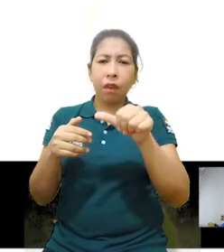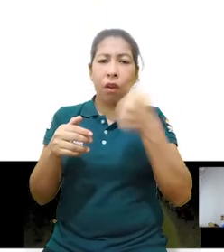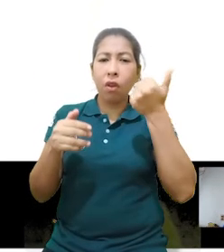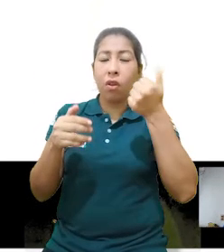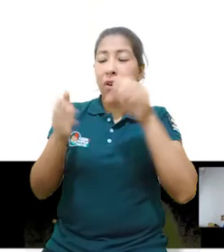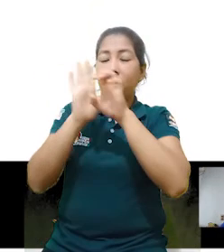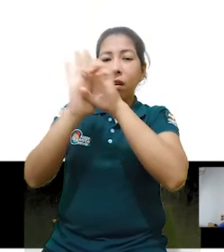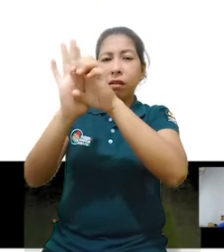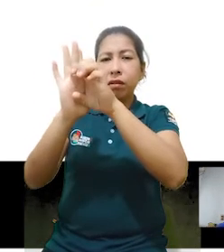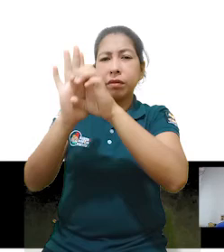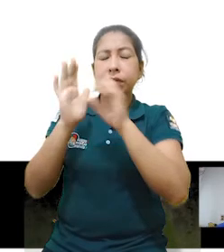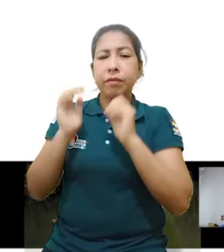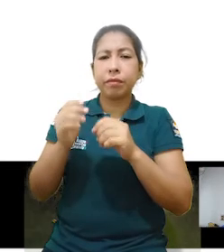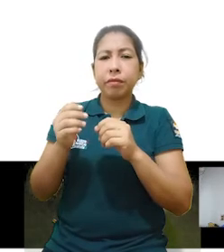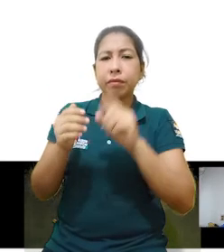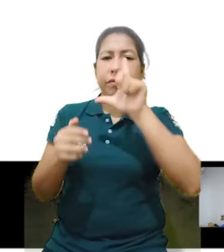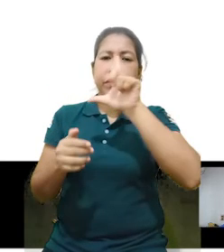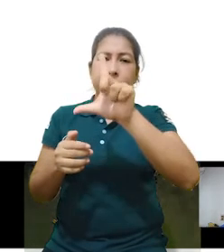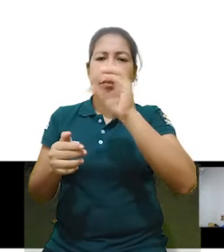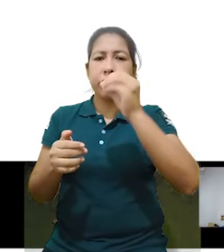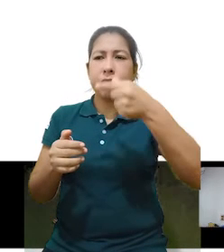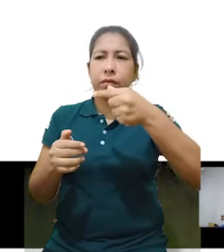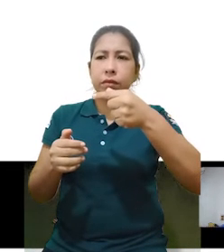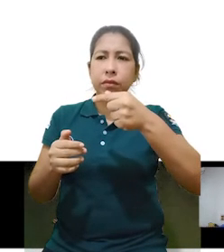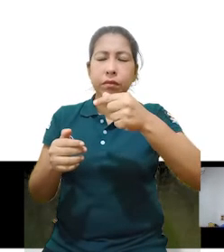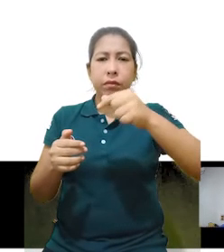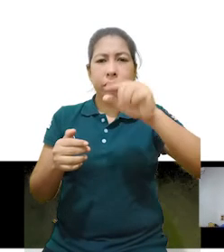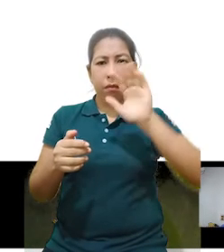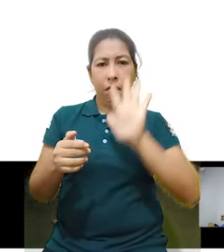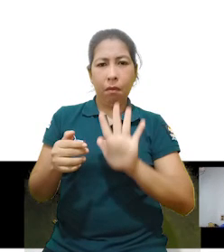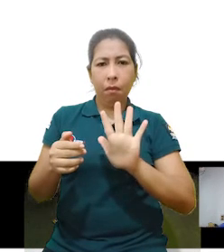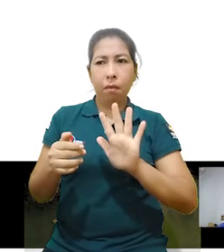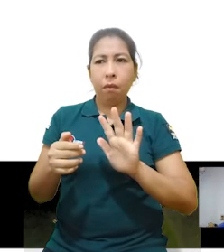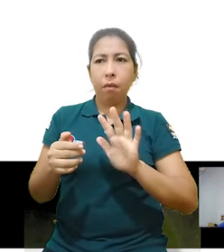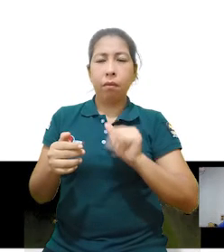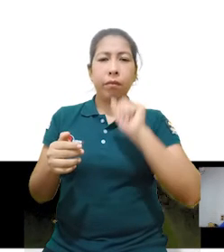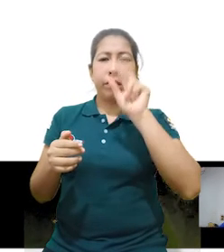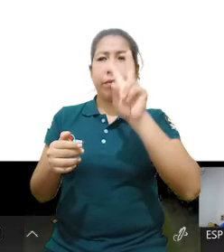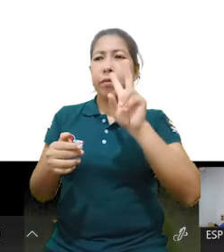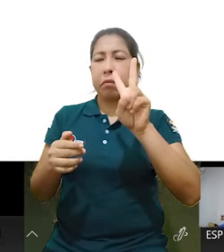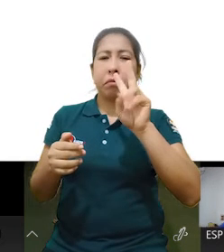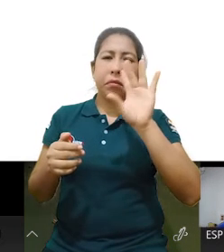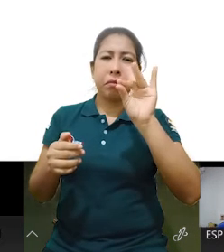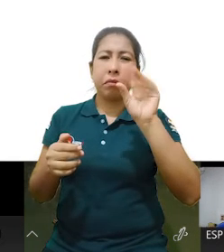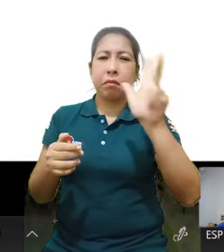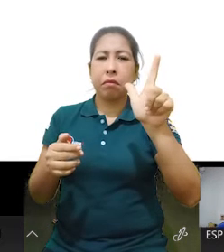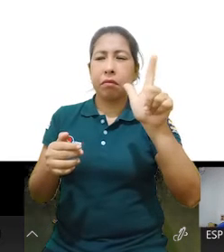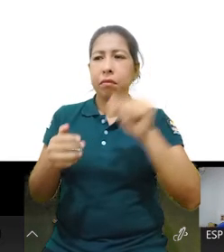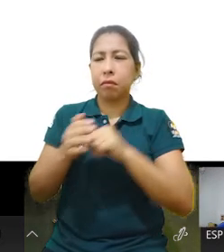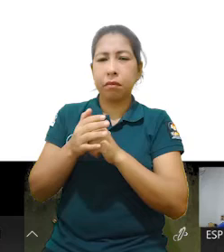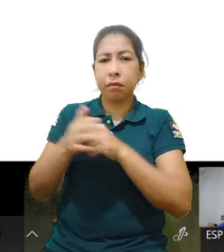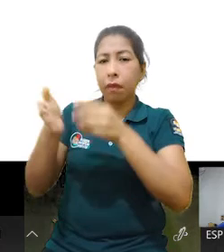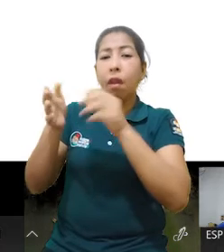otro ejercicio, logaritmo en base 3 de 81 menos logaritmo de 25 en base 5. A ver, vamos a utilizar